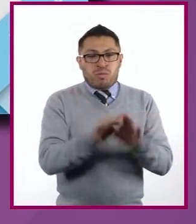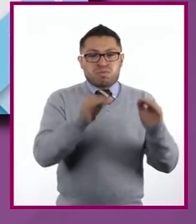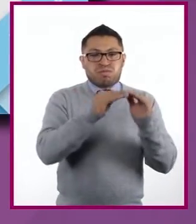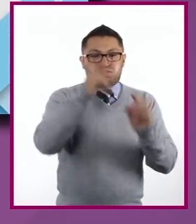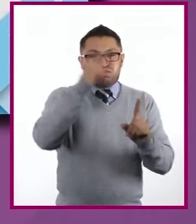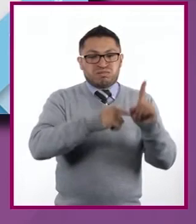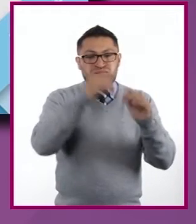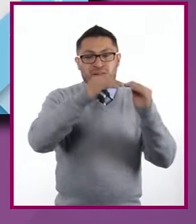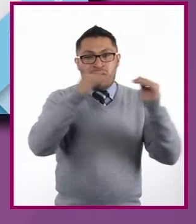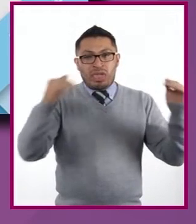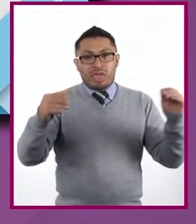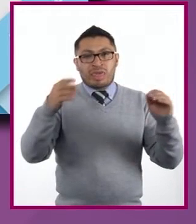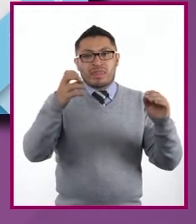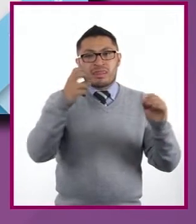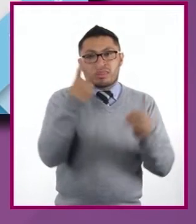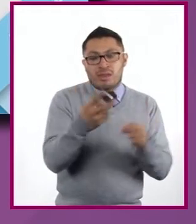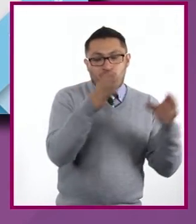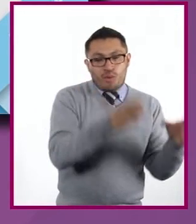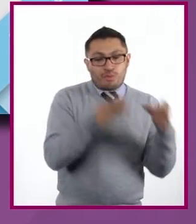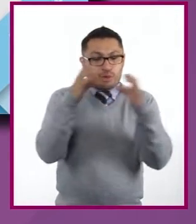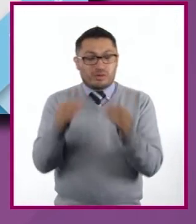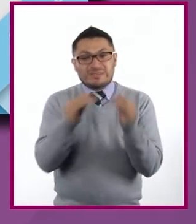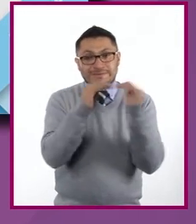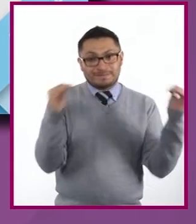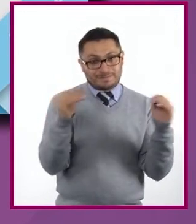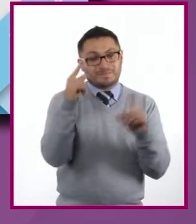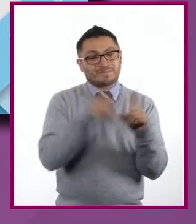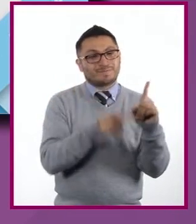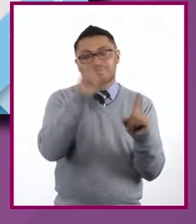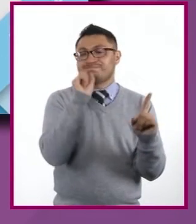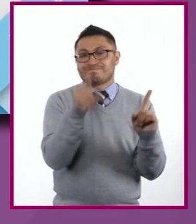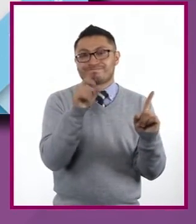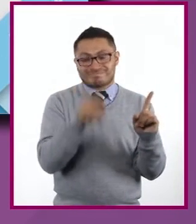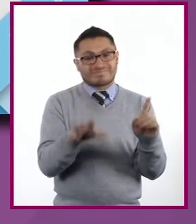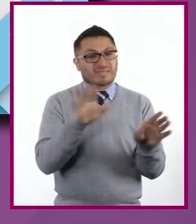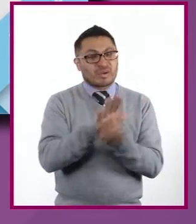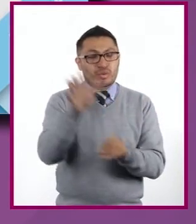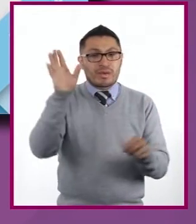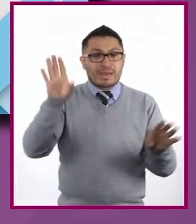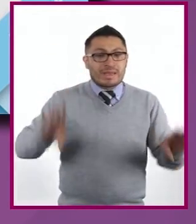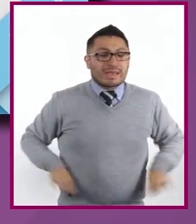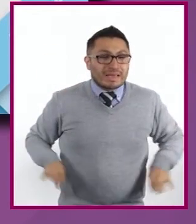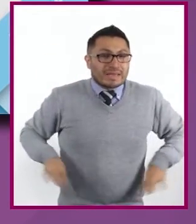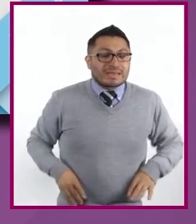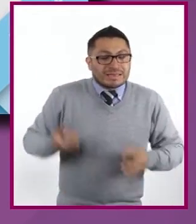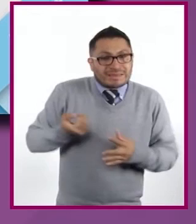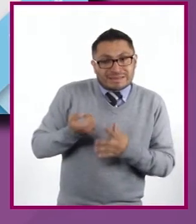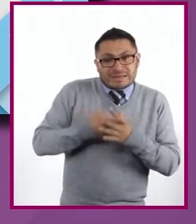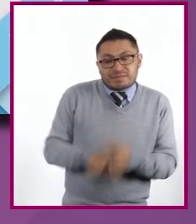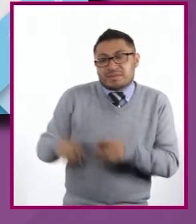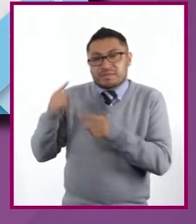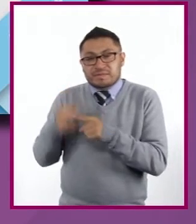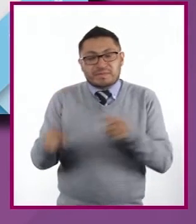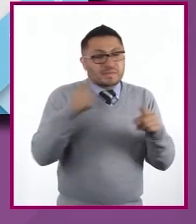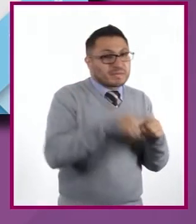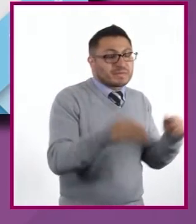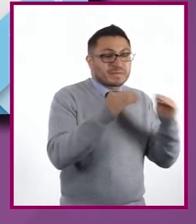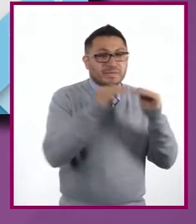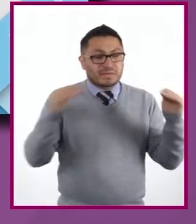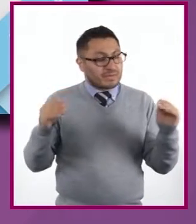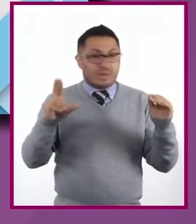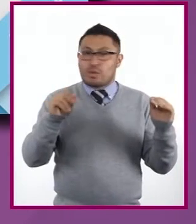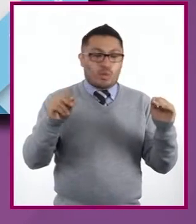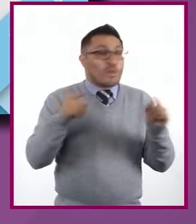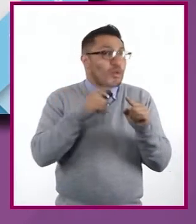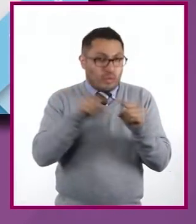se igualan las temperaturas de dos cuerpos, las cuales en sus condiciones iniciales presentaban diferentes temperaturas.